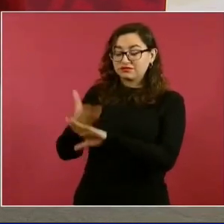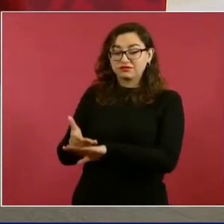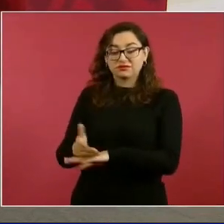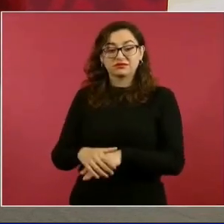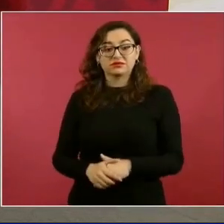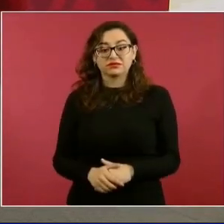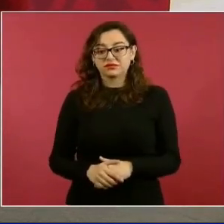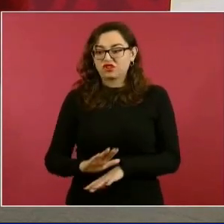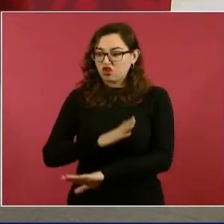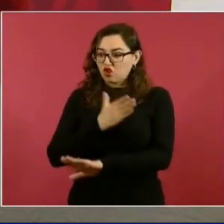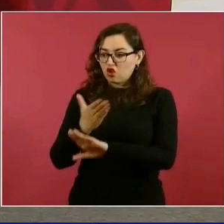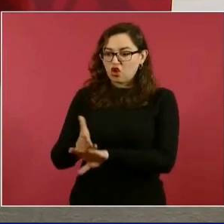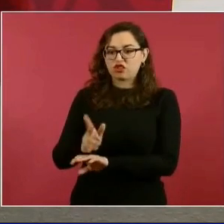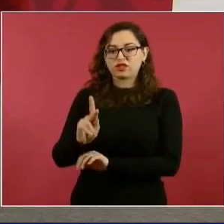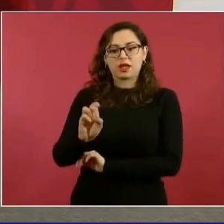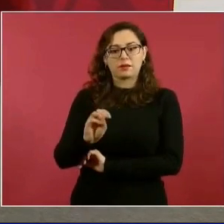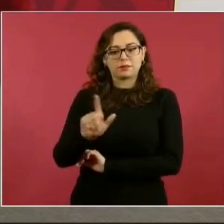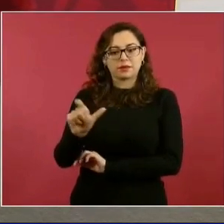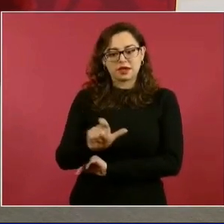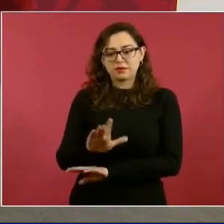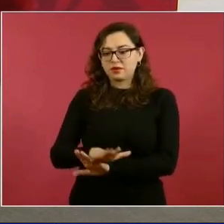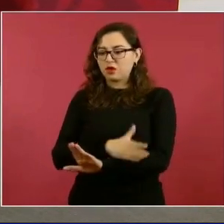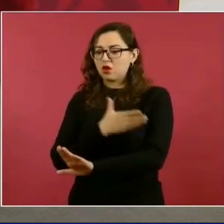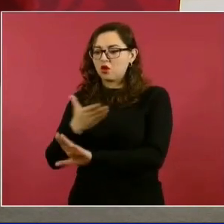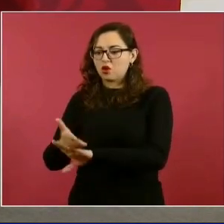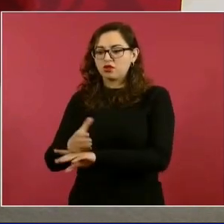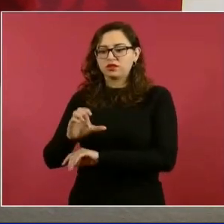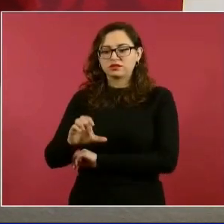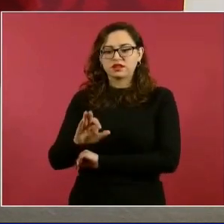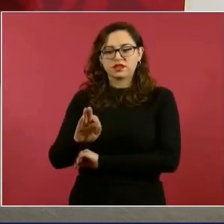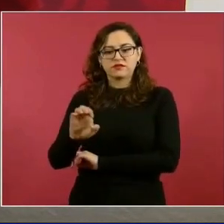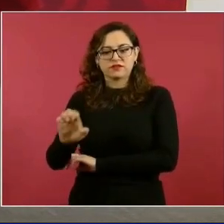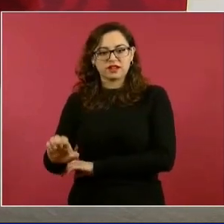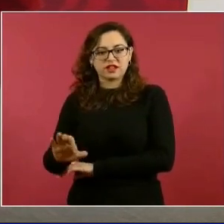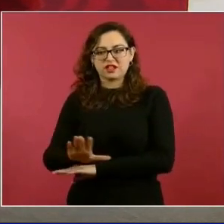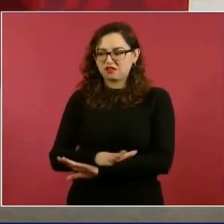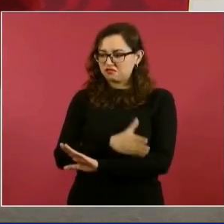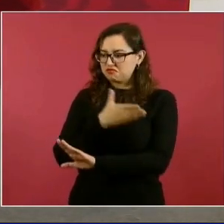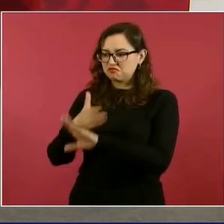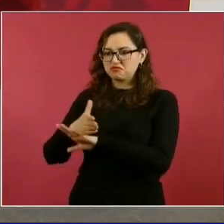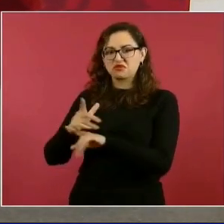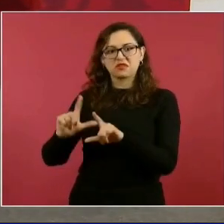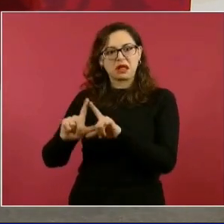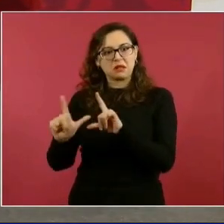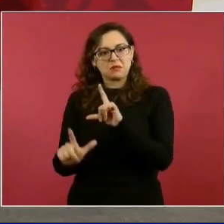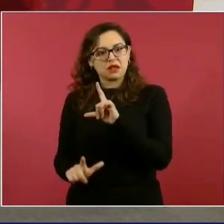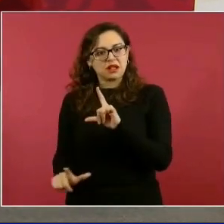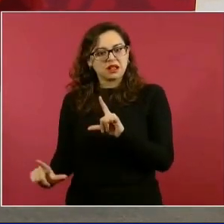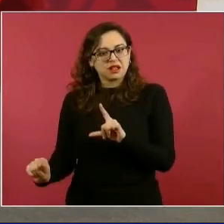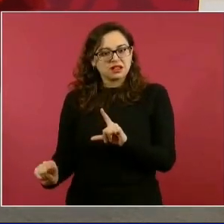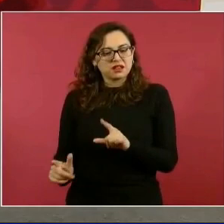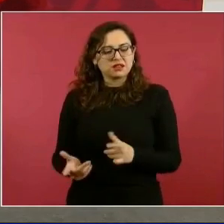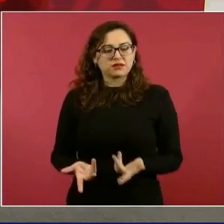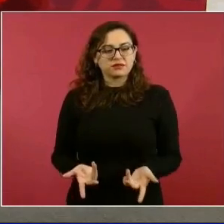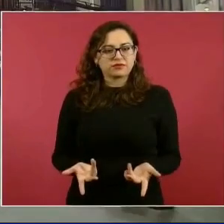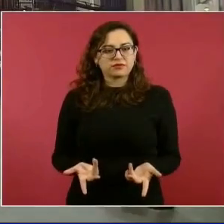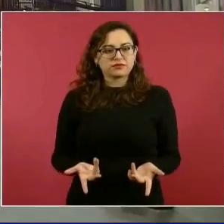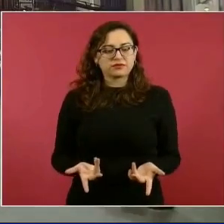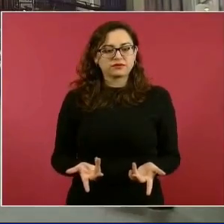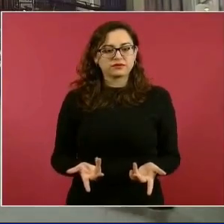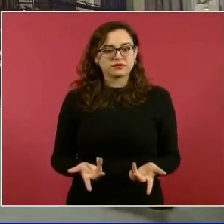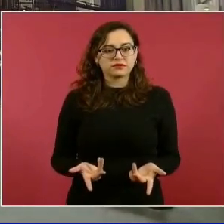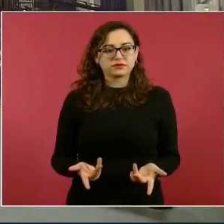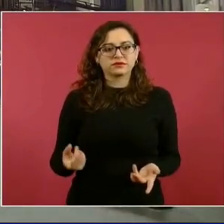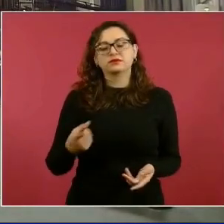a Pemex, a la Comisión Federal de Electricidad. Hace unos días hablaba yo de este Instituto de la